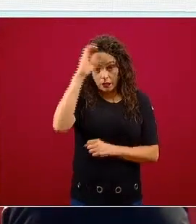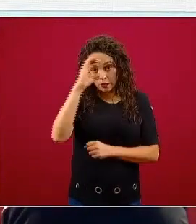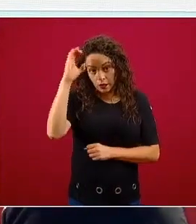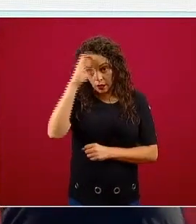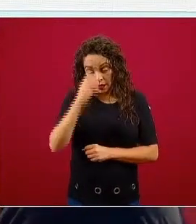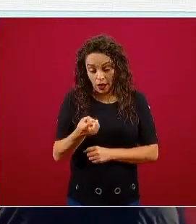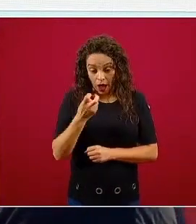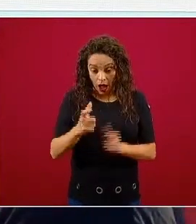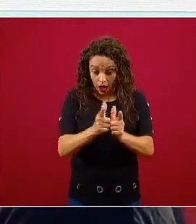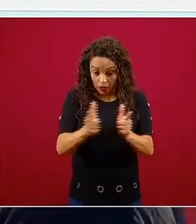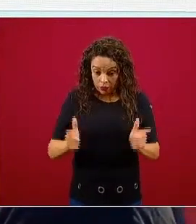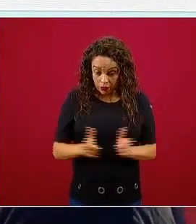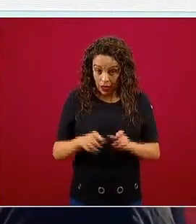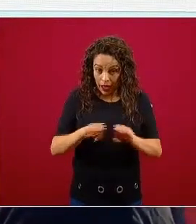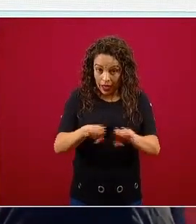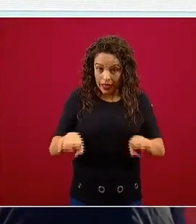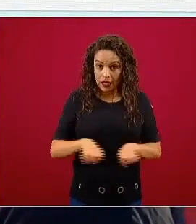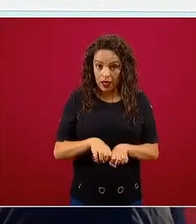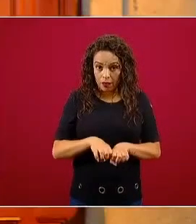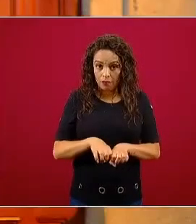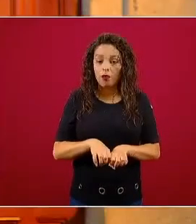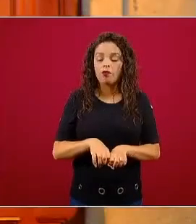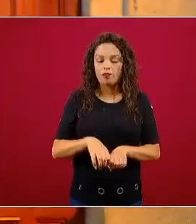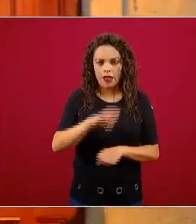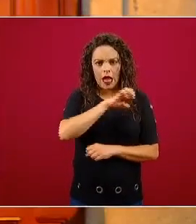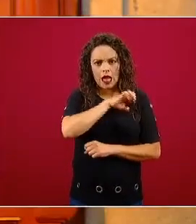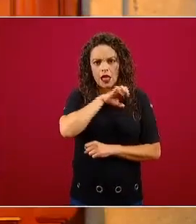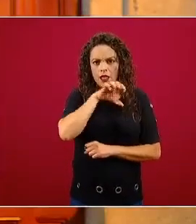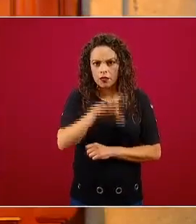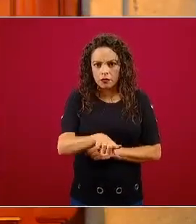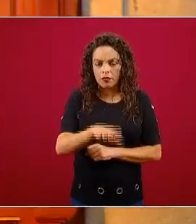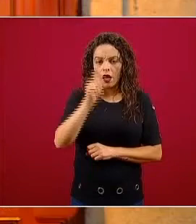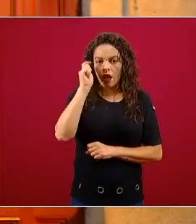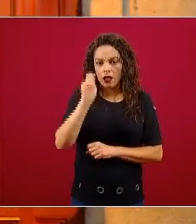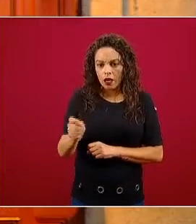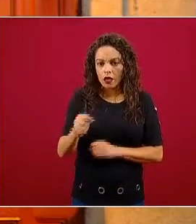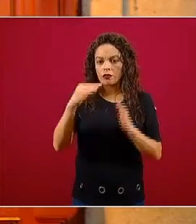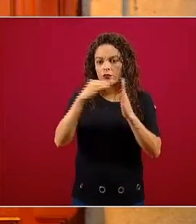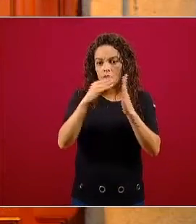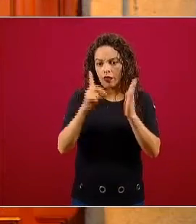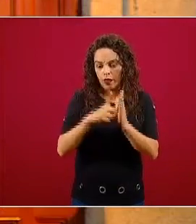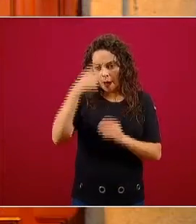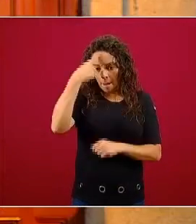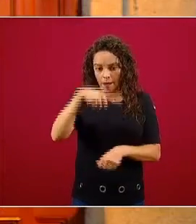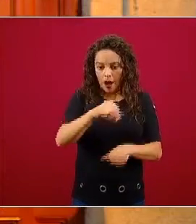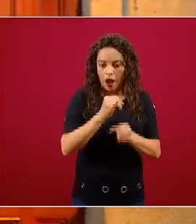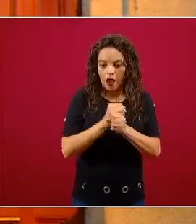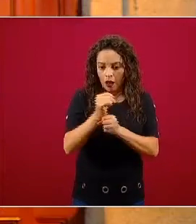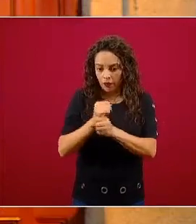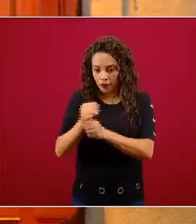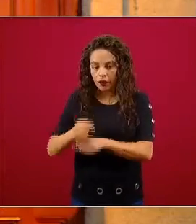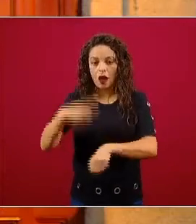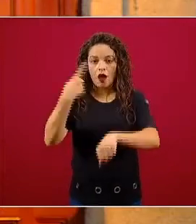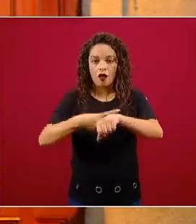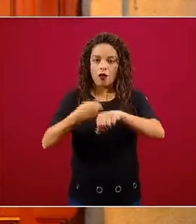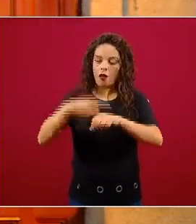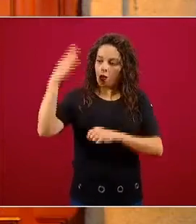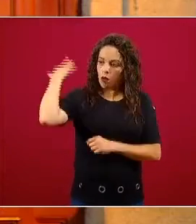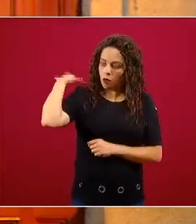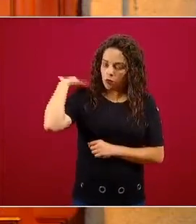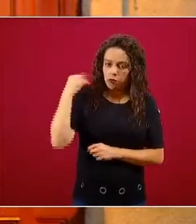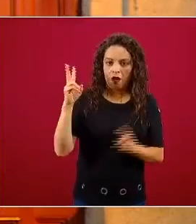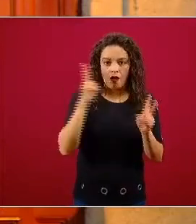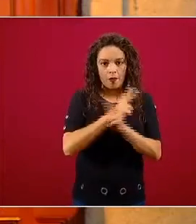grupo está conformado por especialistas en metodología de investigación, neumólogos, médicos en